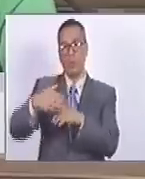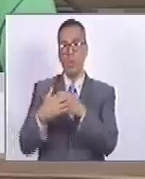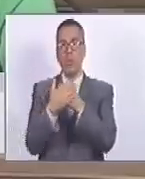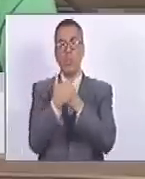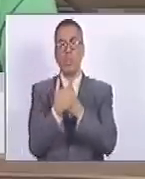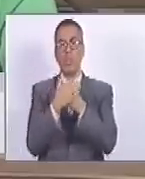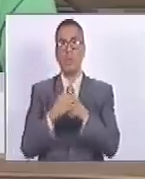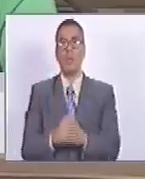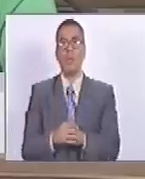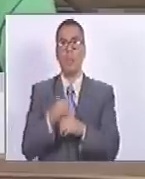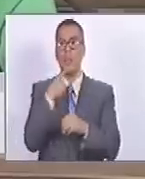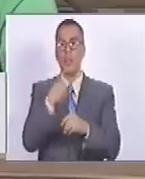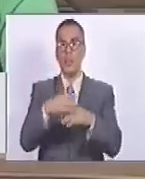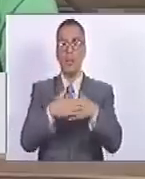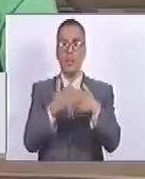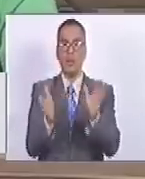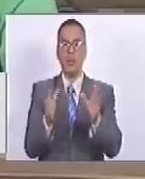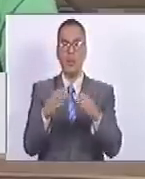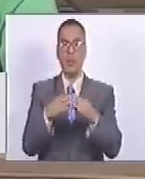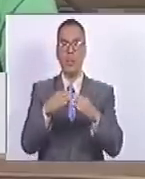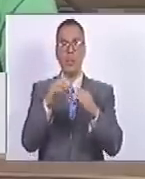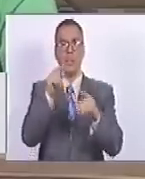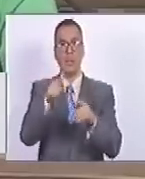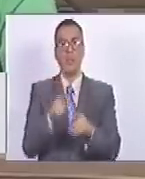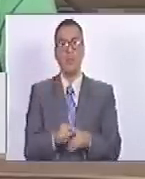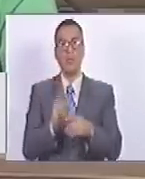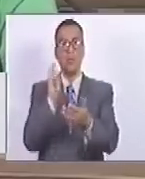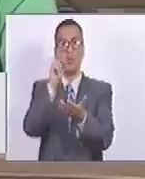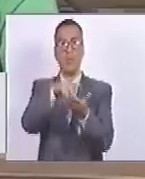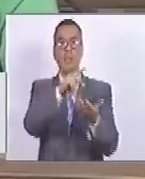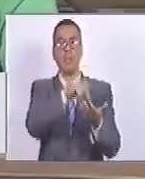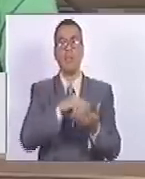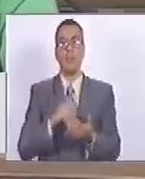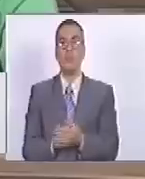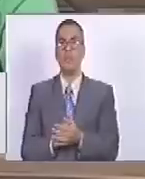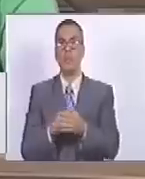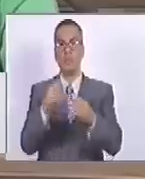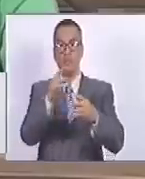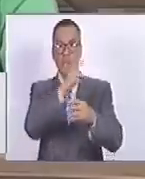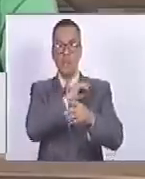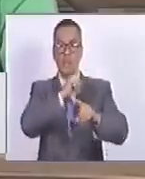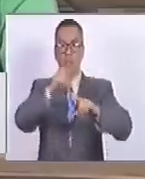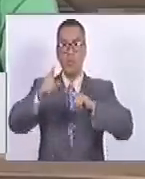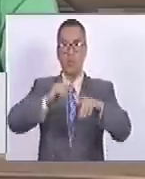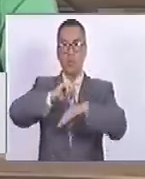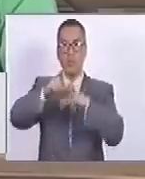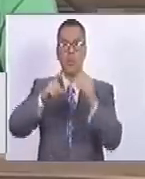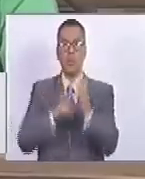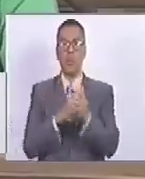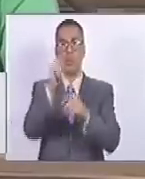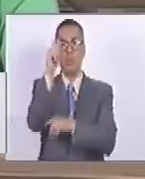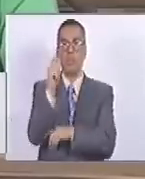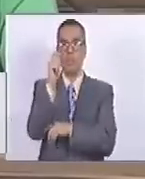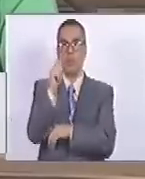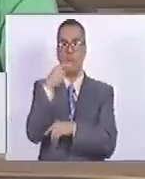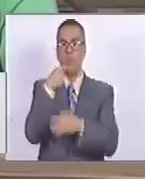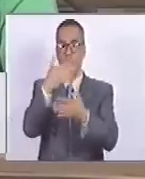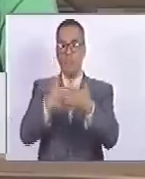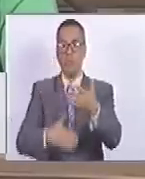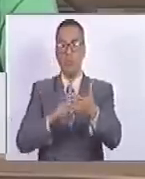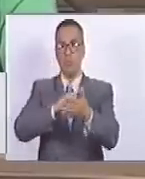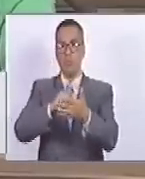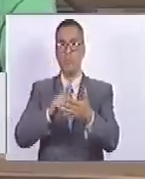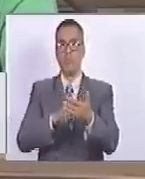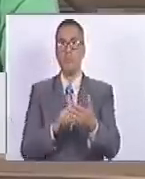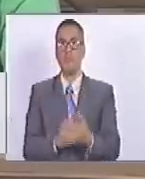Rodríguez Gómez, declaró abierta la sesión ordinaria con la asistencia de la Junta Directiva en pleno y los diputados indicados en